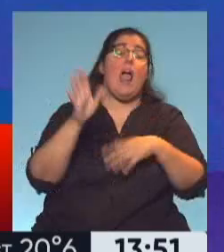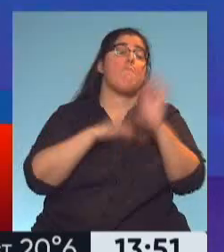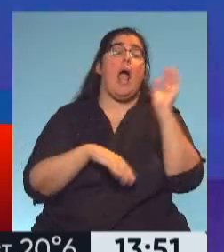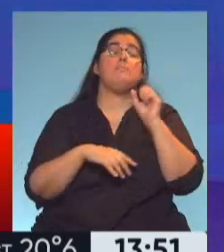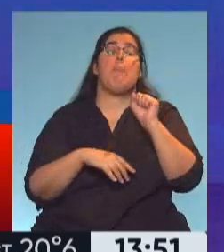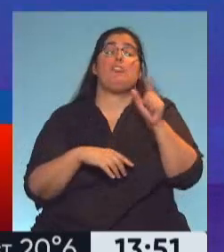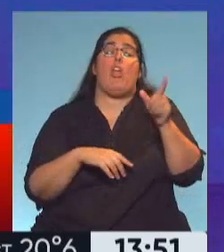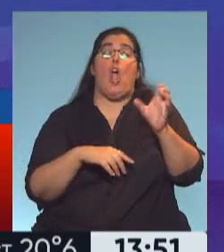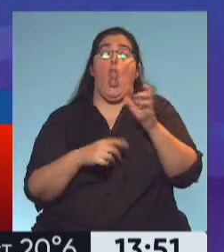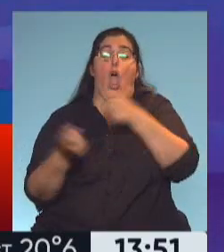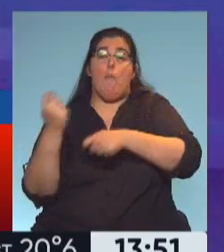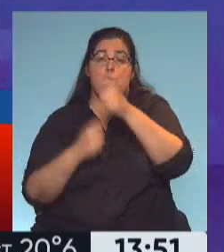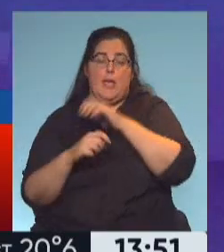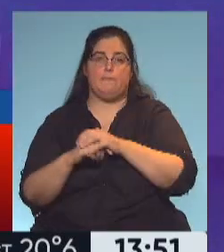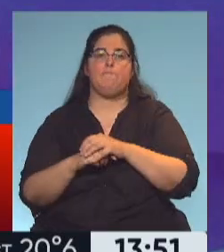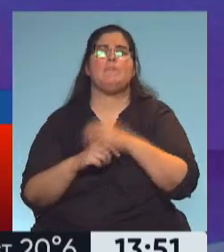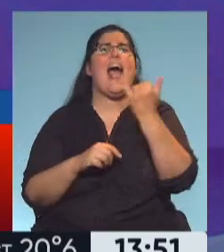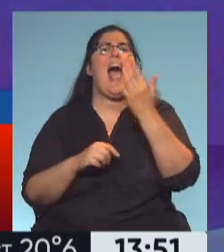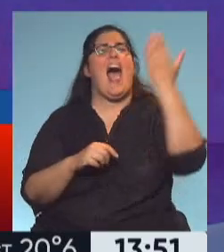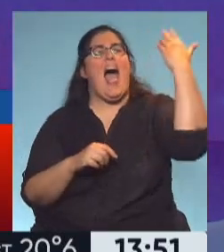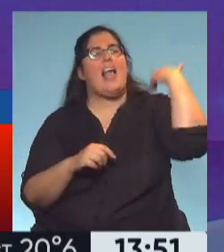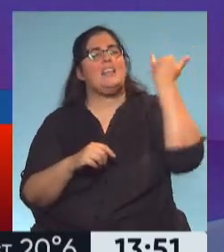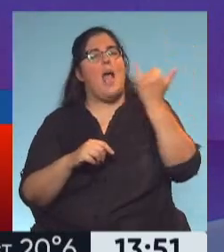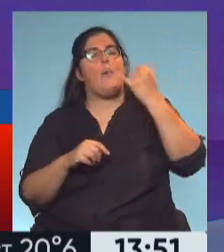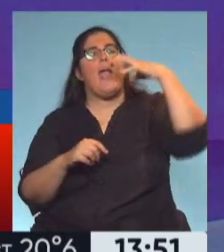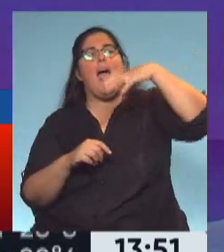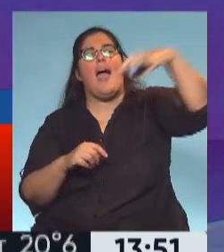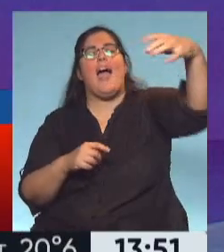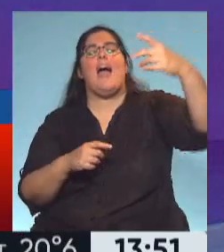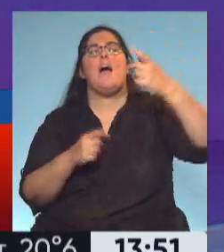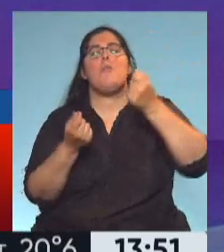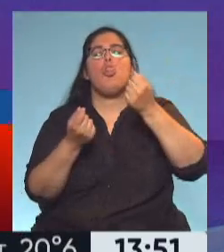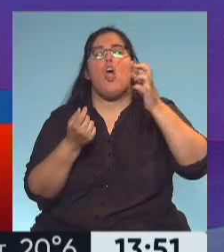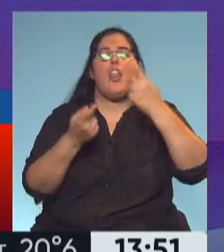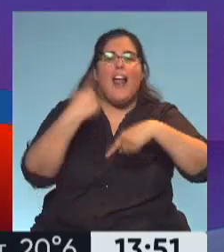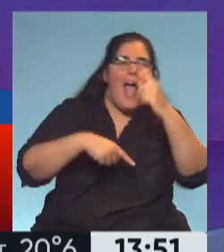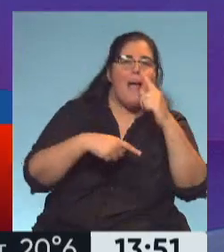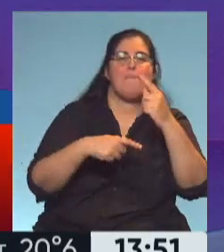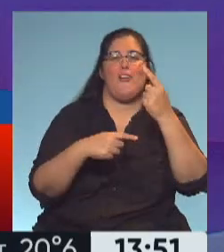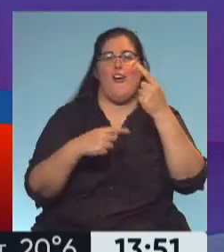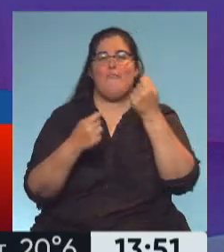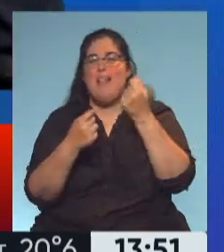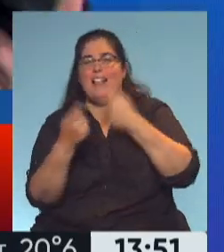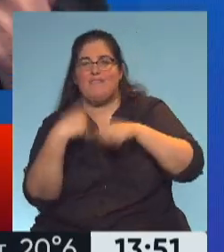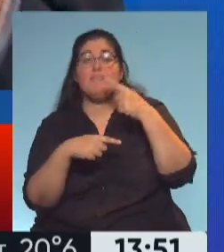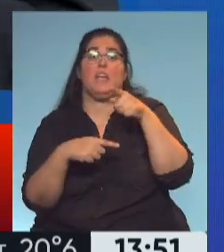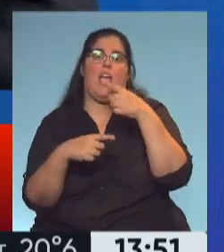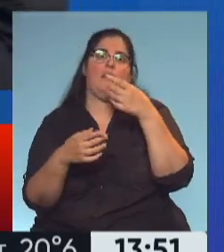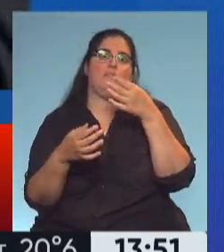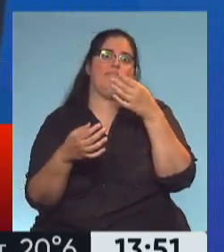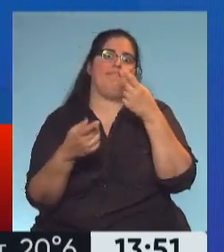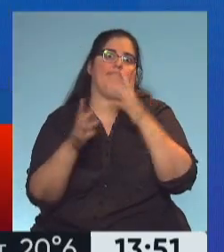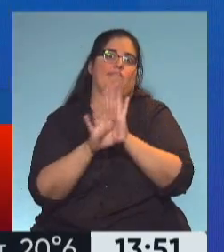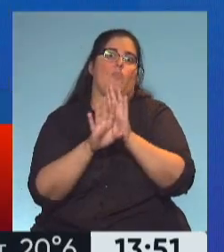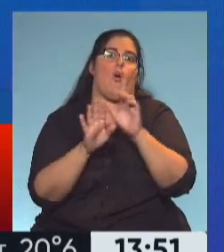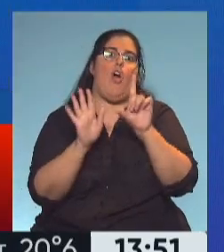peso colombiano. Cambio había en su momento en esa zona. Efectivamente, porque es una zona donde el tráfico de divisas, el tráfico